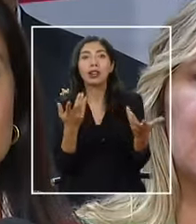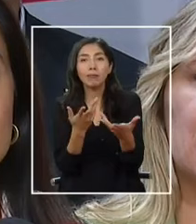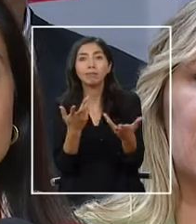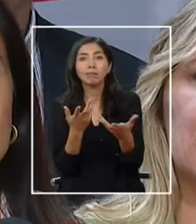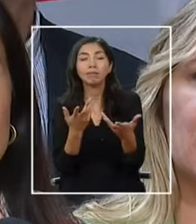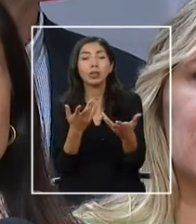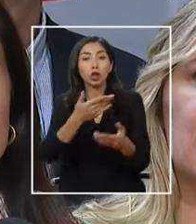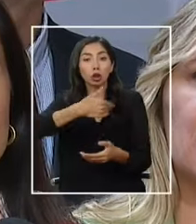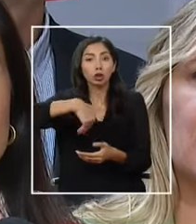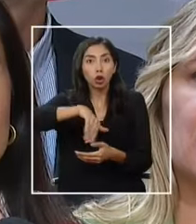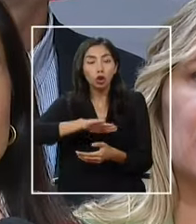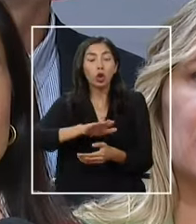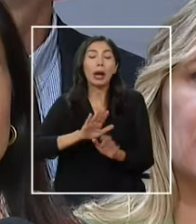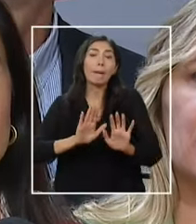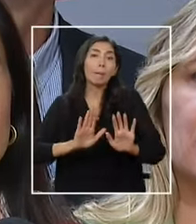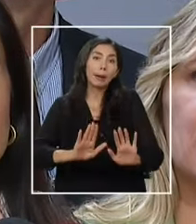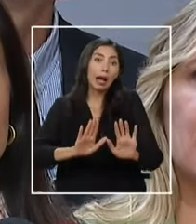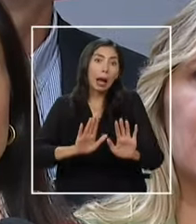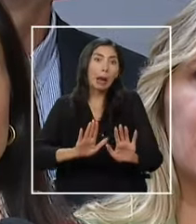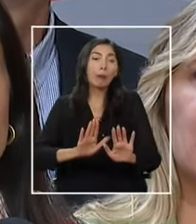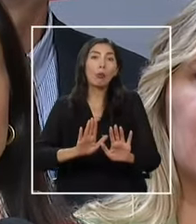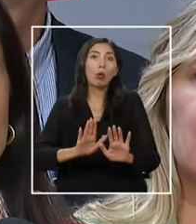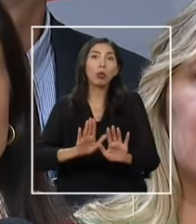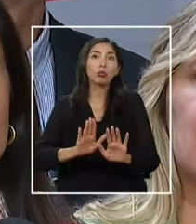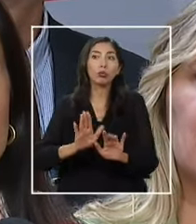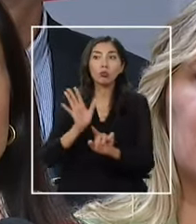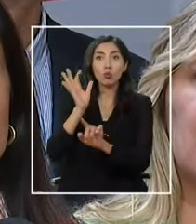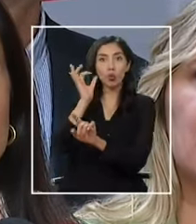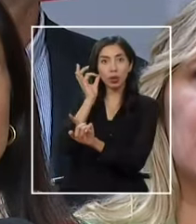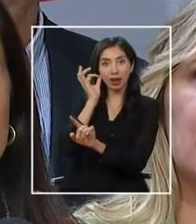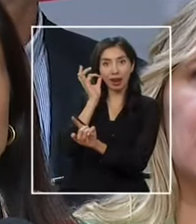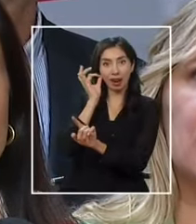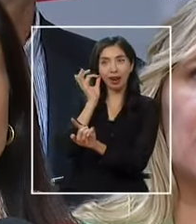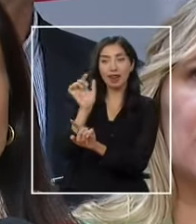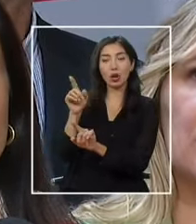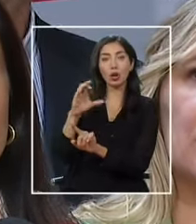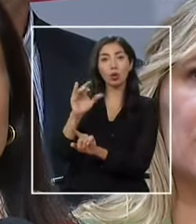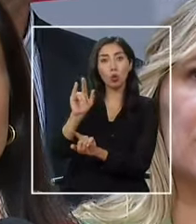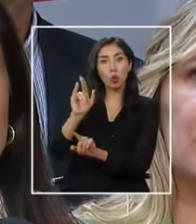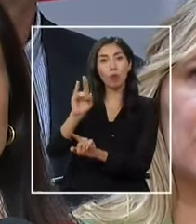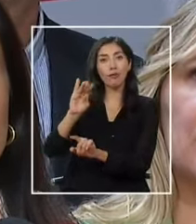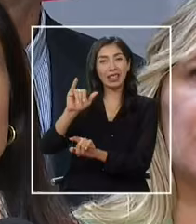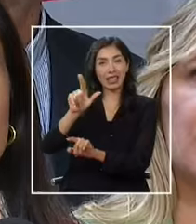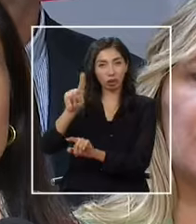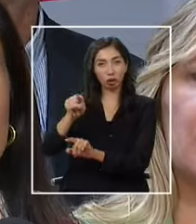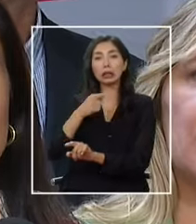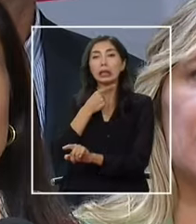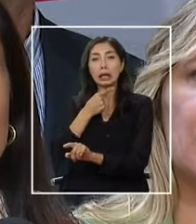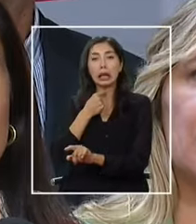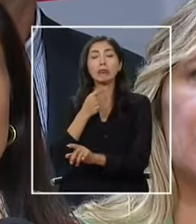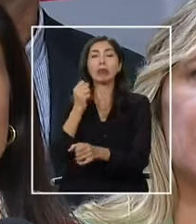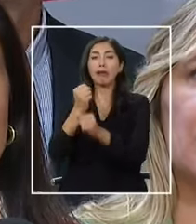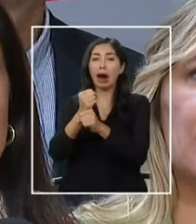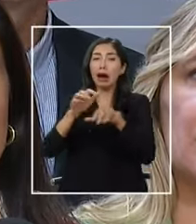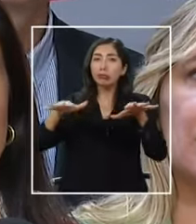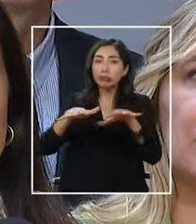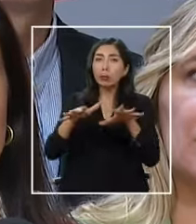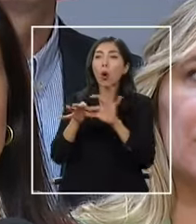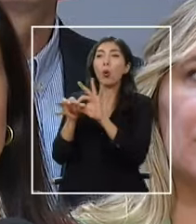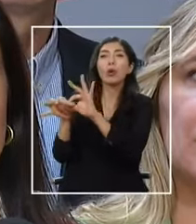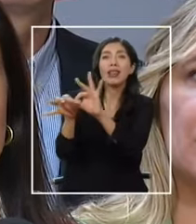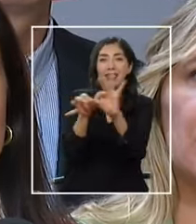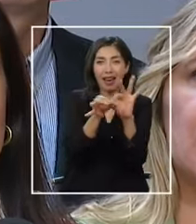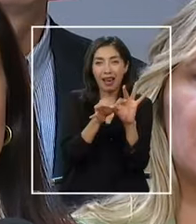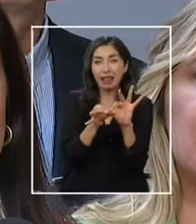sí esperamos que el espíritu que ella manifestó originalmente respecto de trabajar por la unidad de la oposición y poniendo